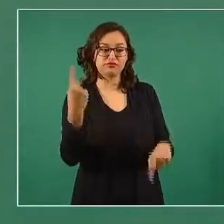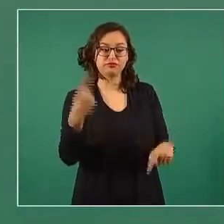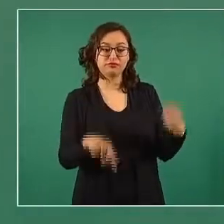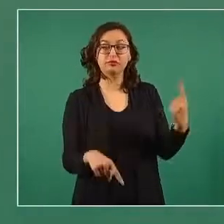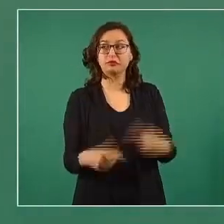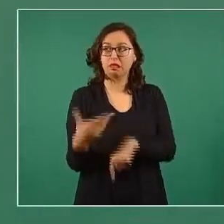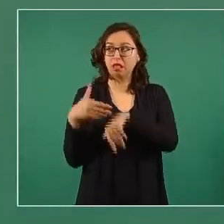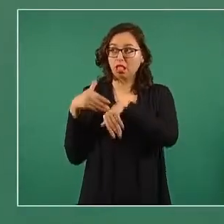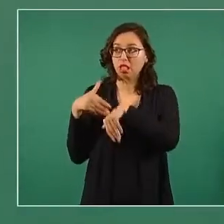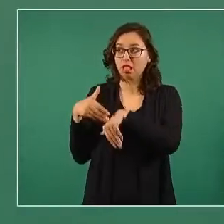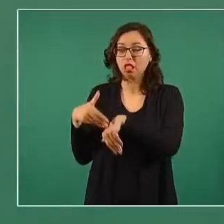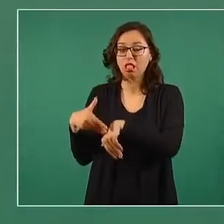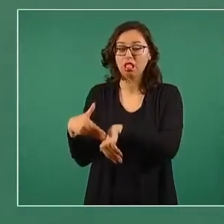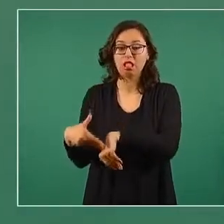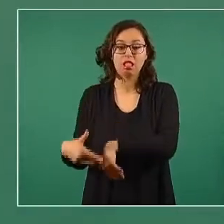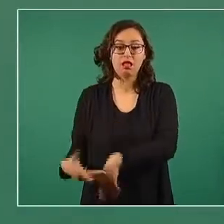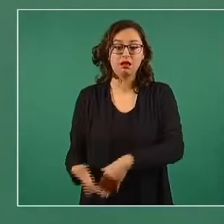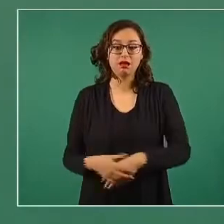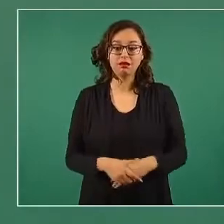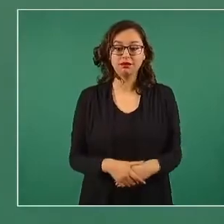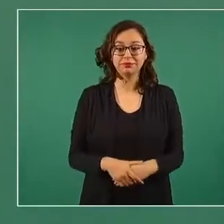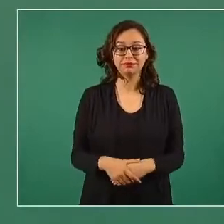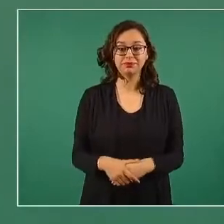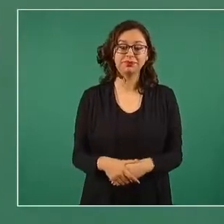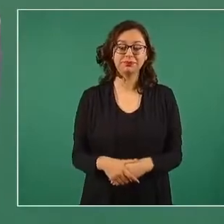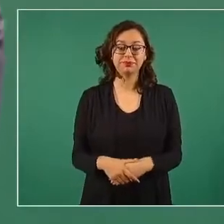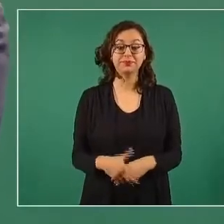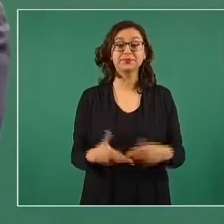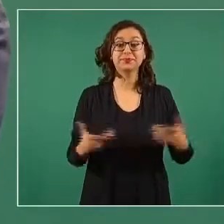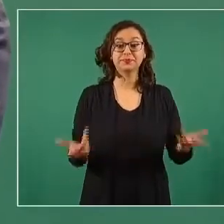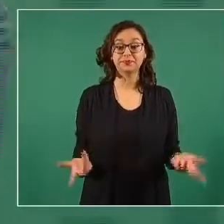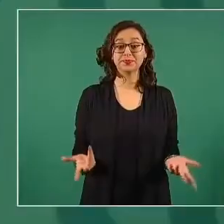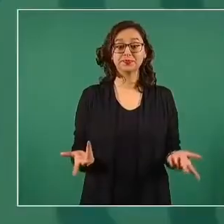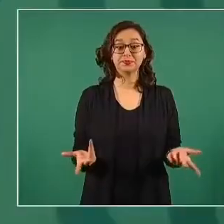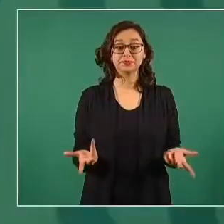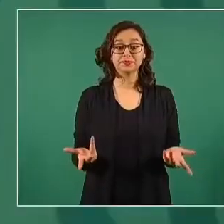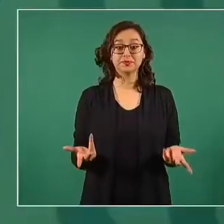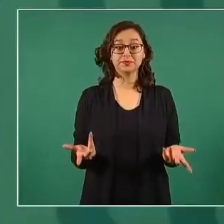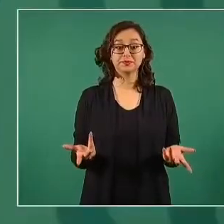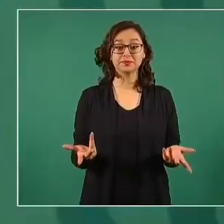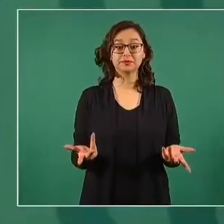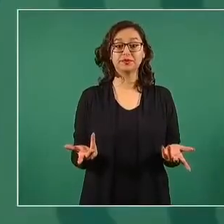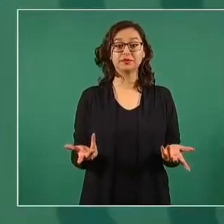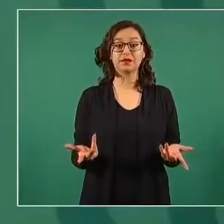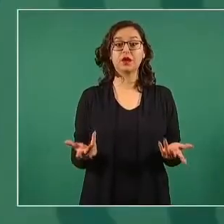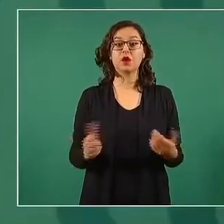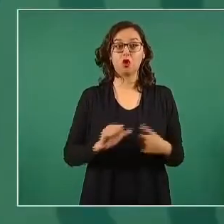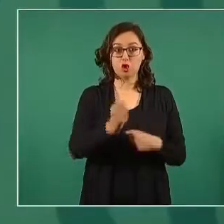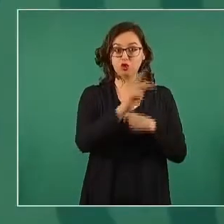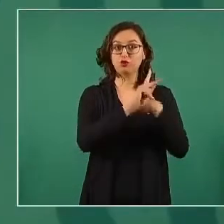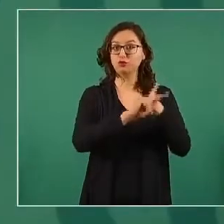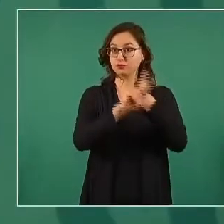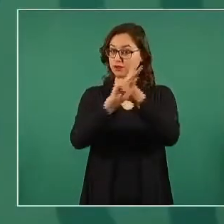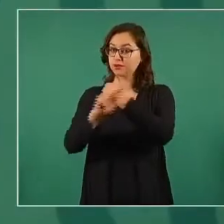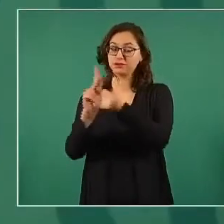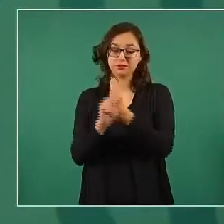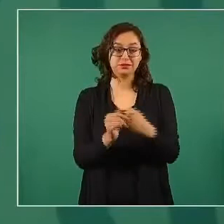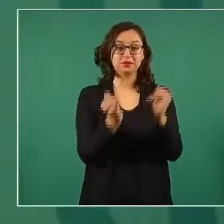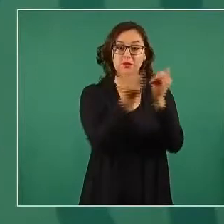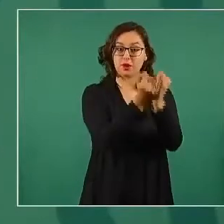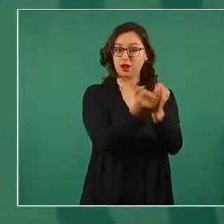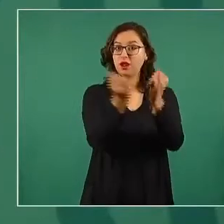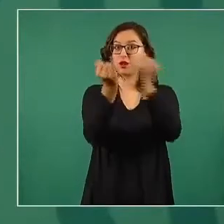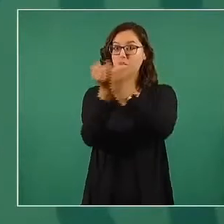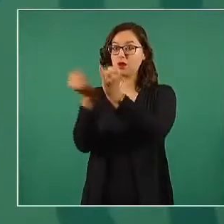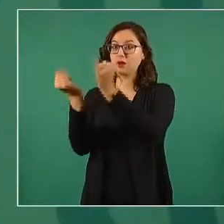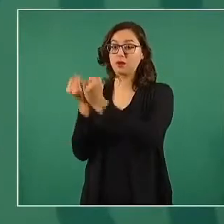organismos del extranjero. Y las aplicaron en distintos países y